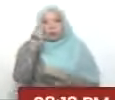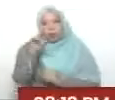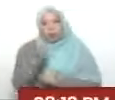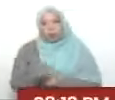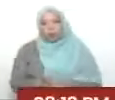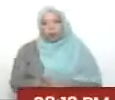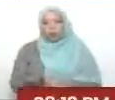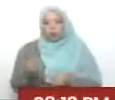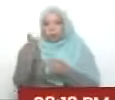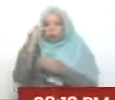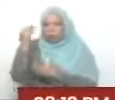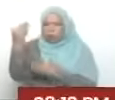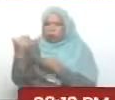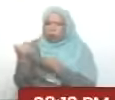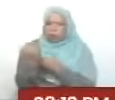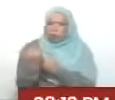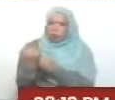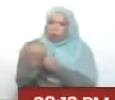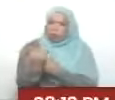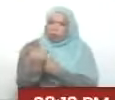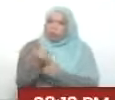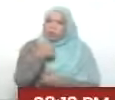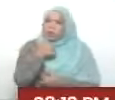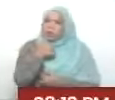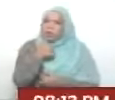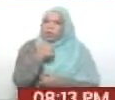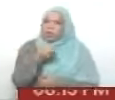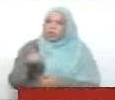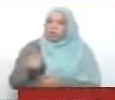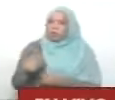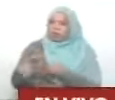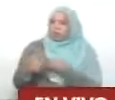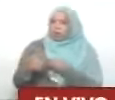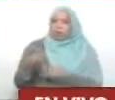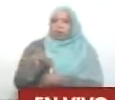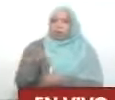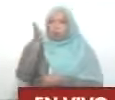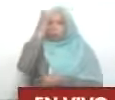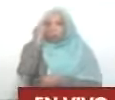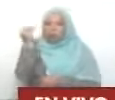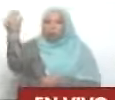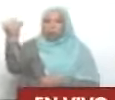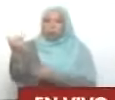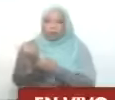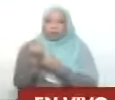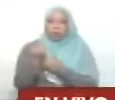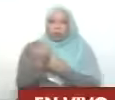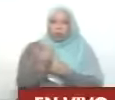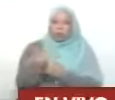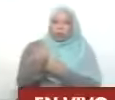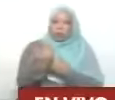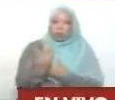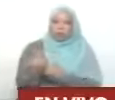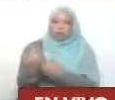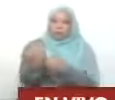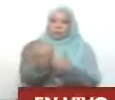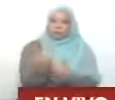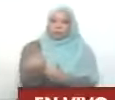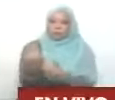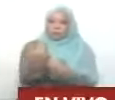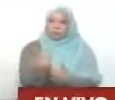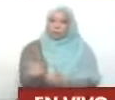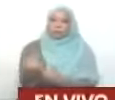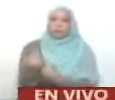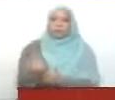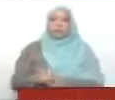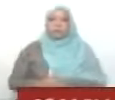con nosotros, ¿quién en contra? Antonio Carrillo. Ah, no. Y entonces tendré que sacar